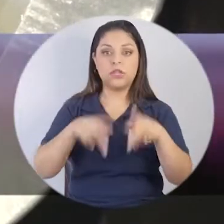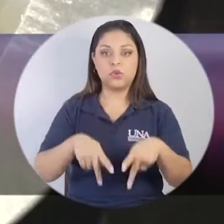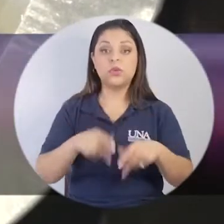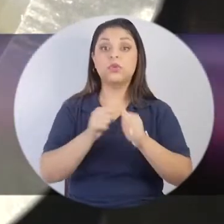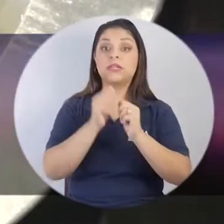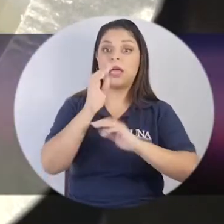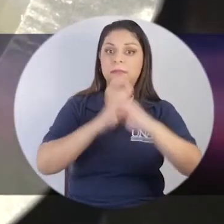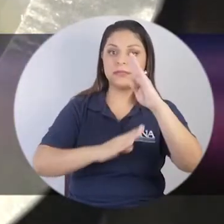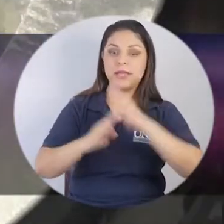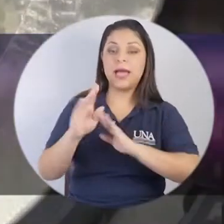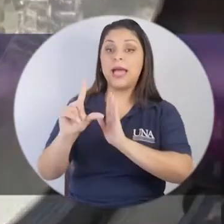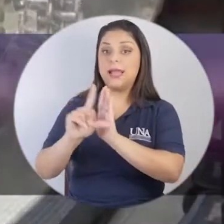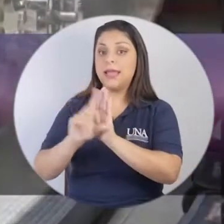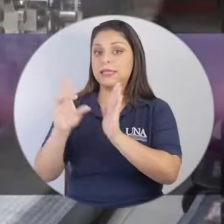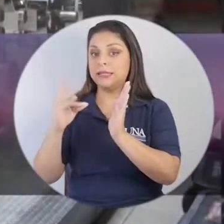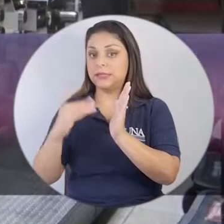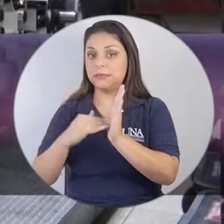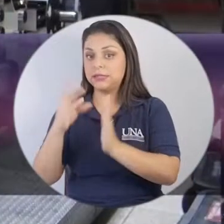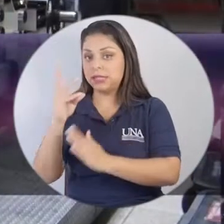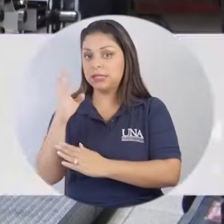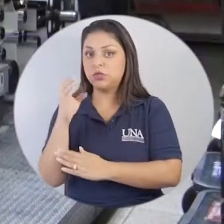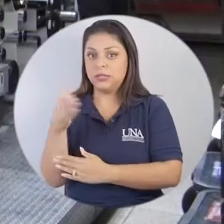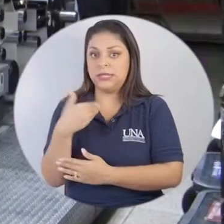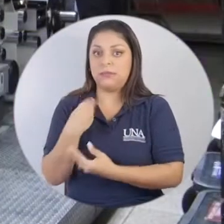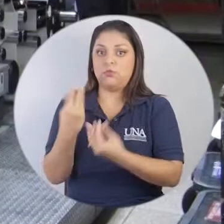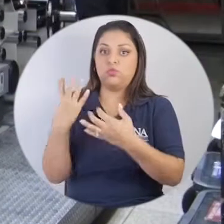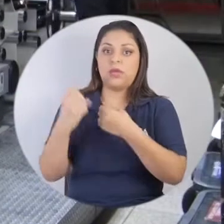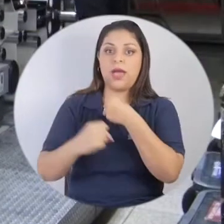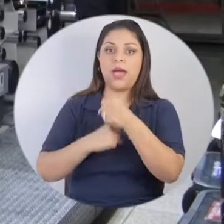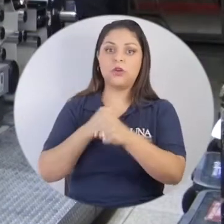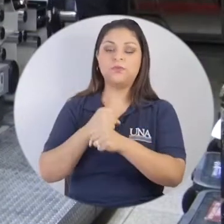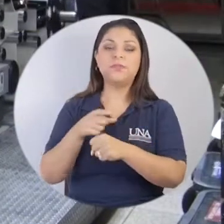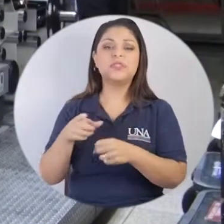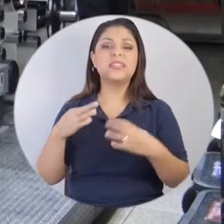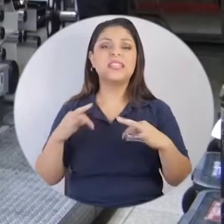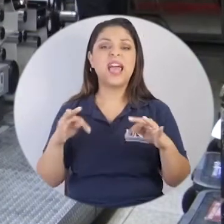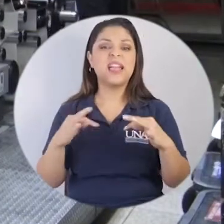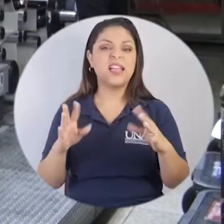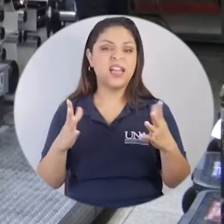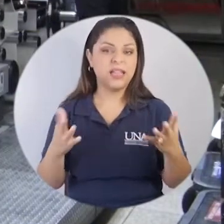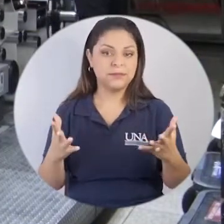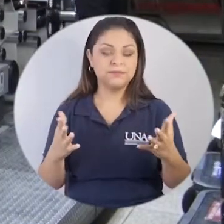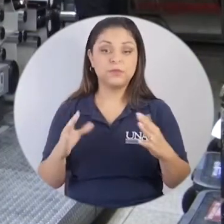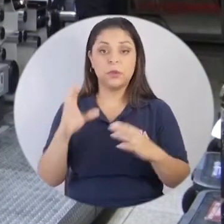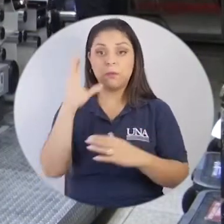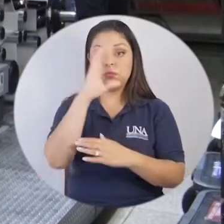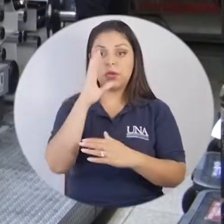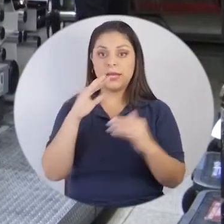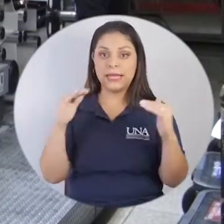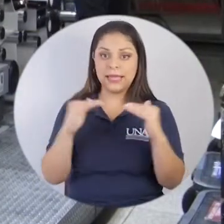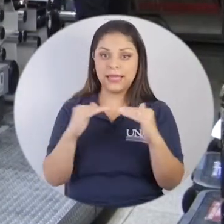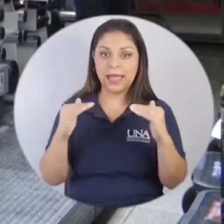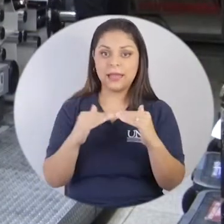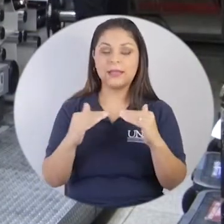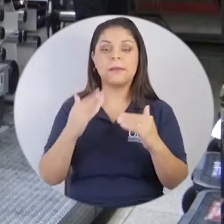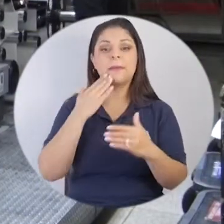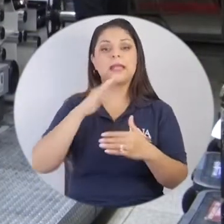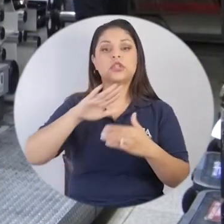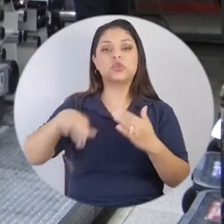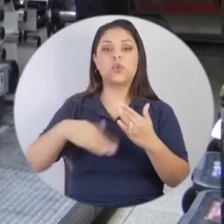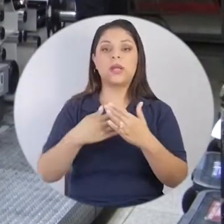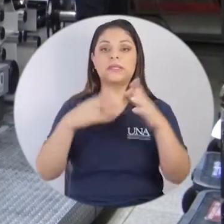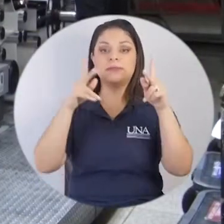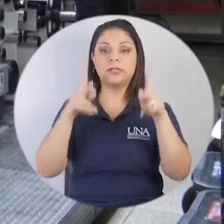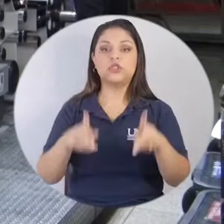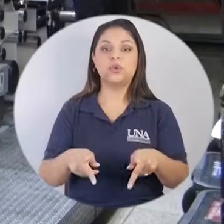con discapacidad, la misma ley 7600 que tiene ya muchísimos años, pues lo que ha intentado es buscar esa equidad, ¿verdad?, para todas